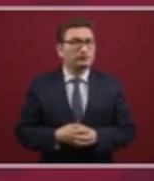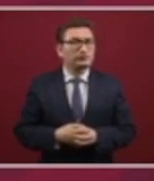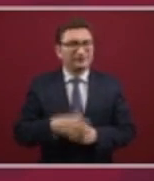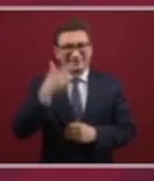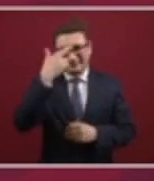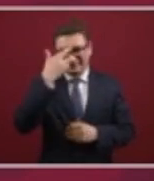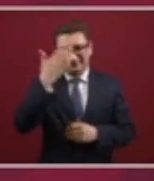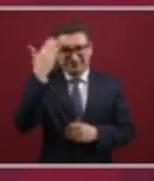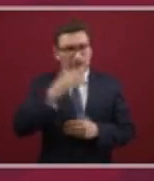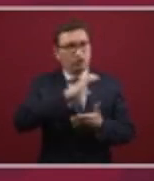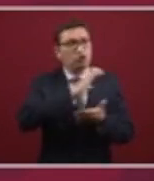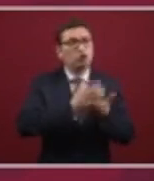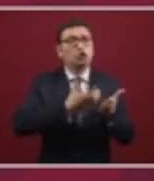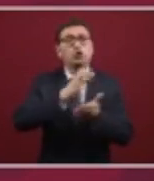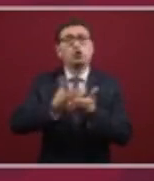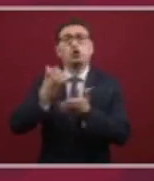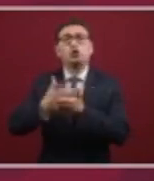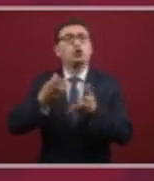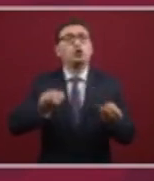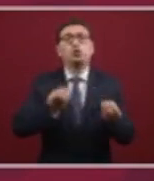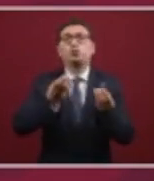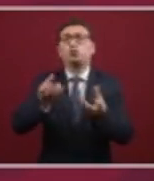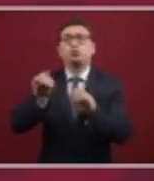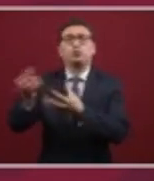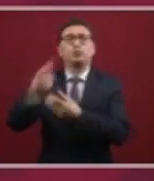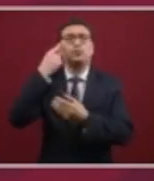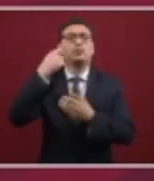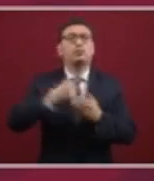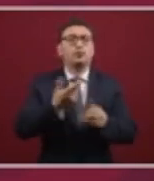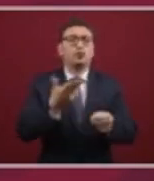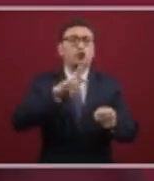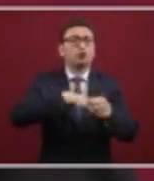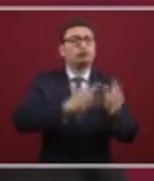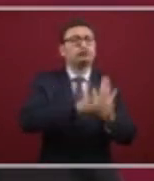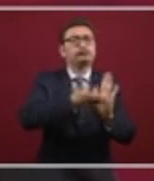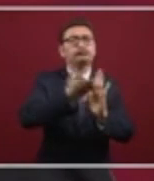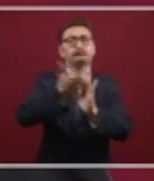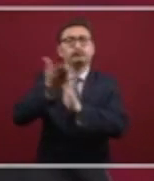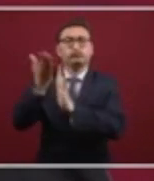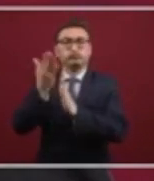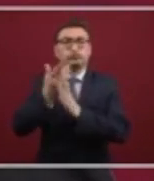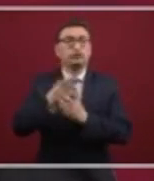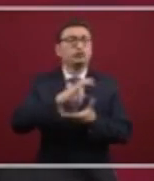dieron los contratos para construir hospitales en beneficio